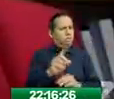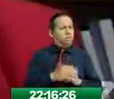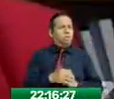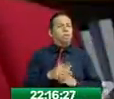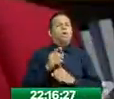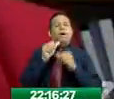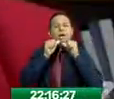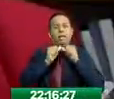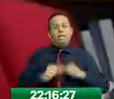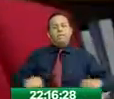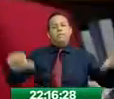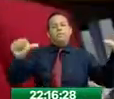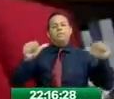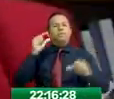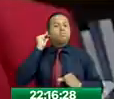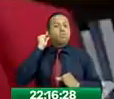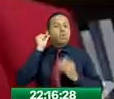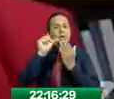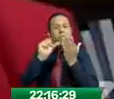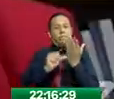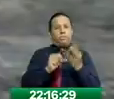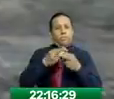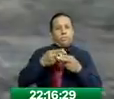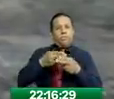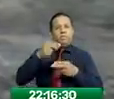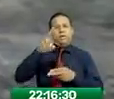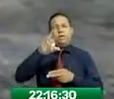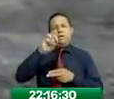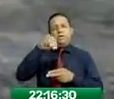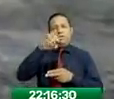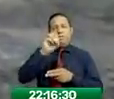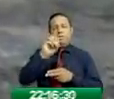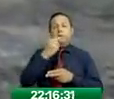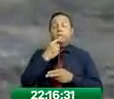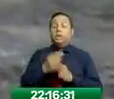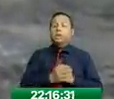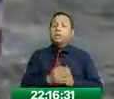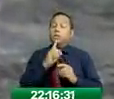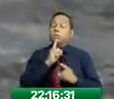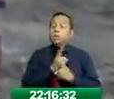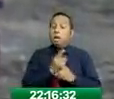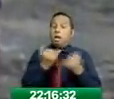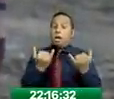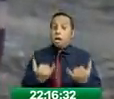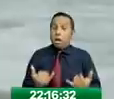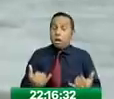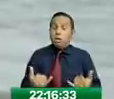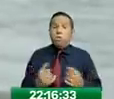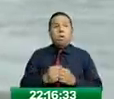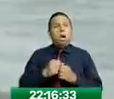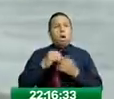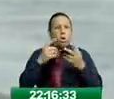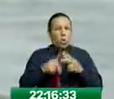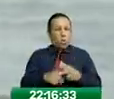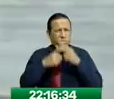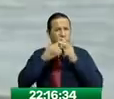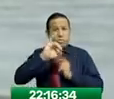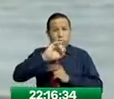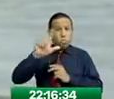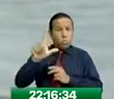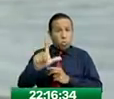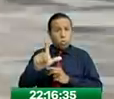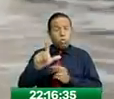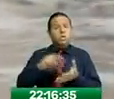de parte de la ministra de Gobierno, María Paula Romo, asegurando que aunque estemos prácticamente en el mes de julio, no significa